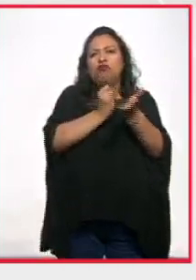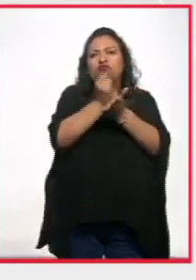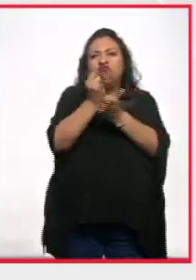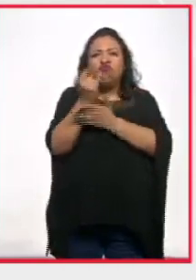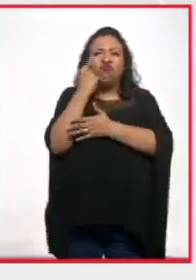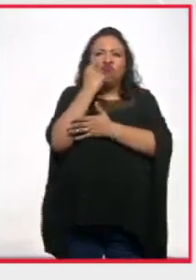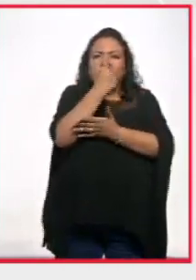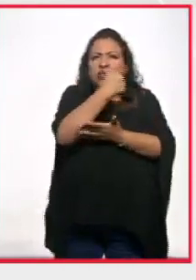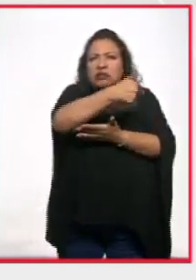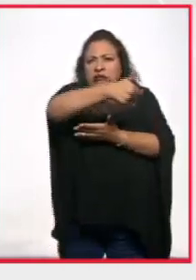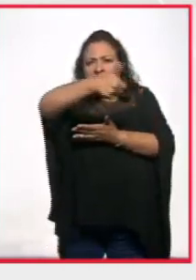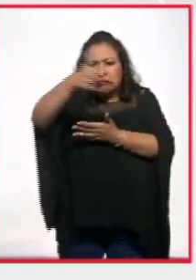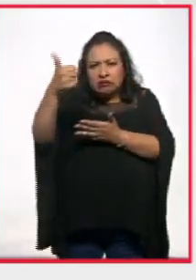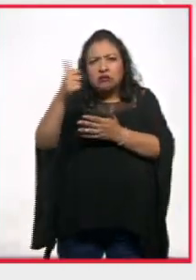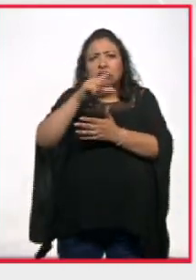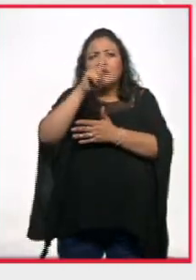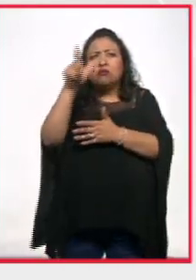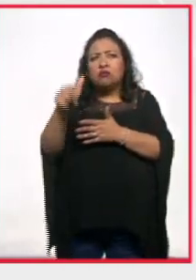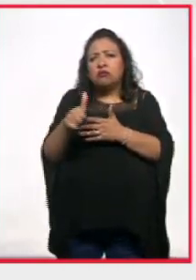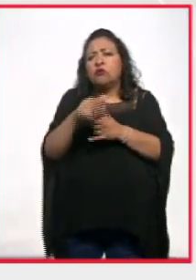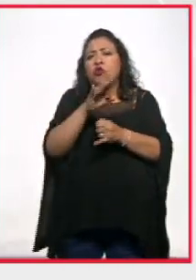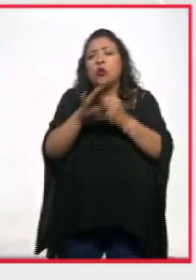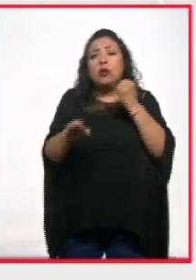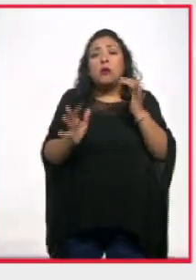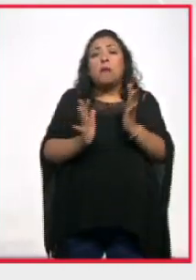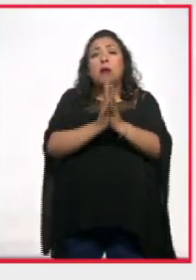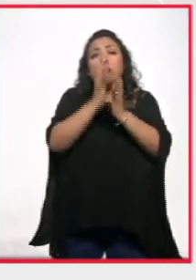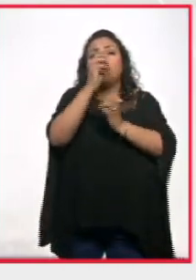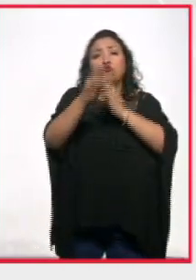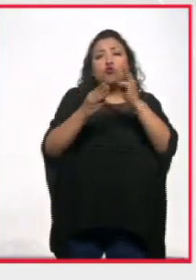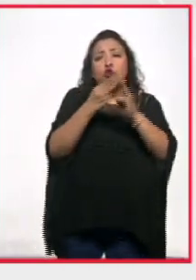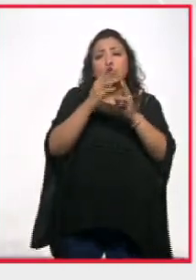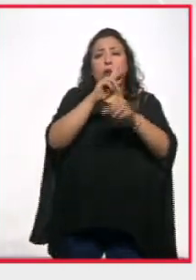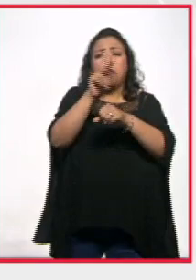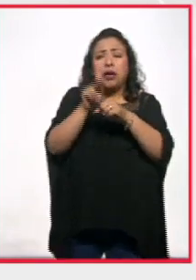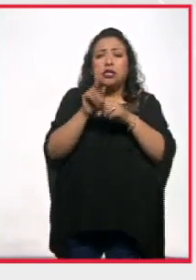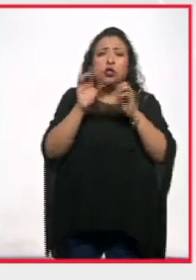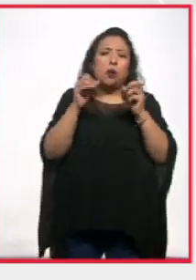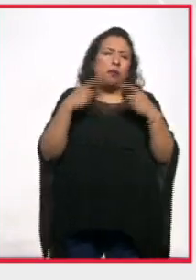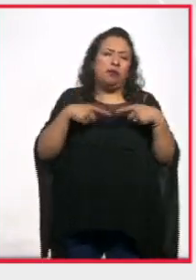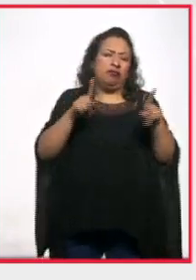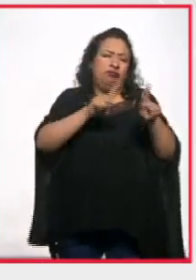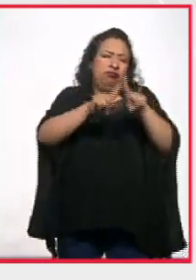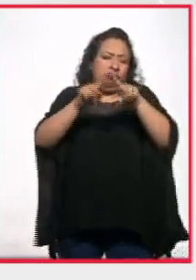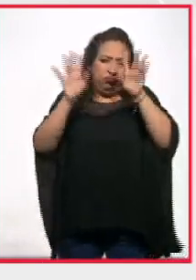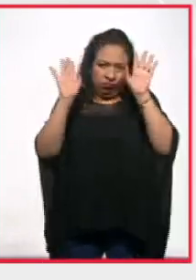decisiones que finalmente involucran al mundo entero o a su país o a su gente, etc.